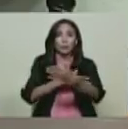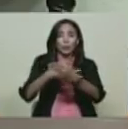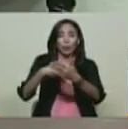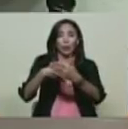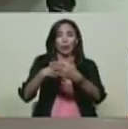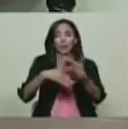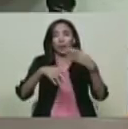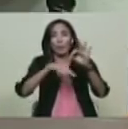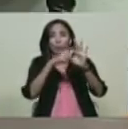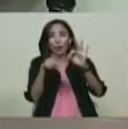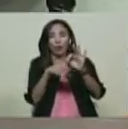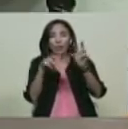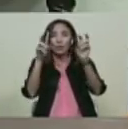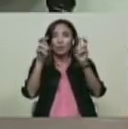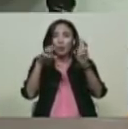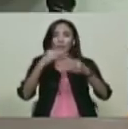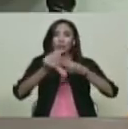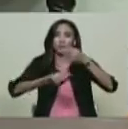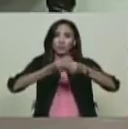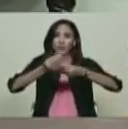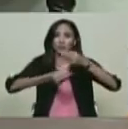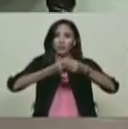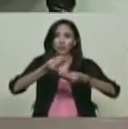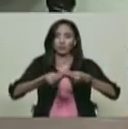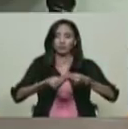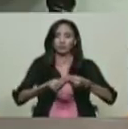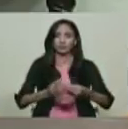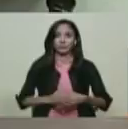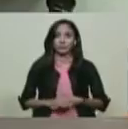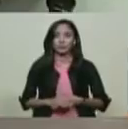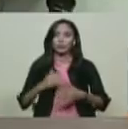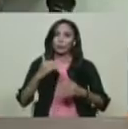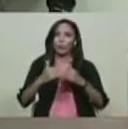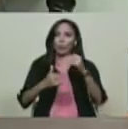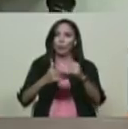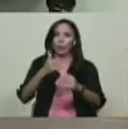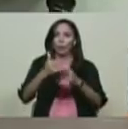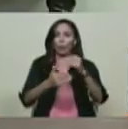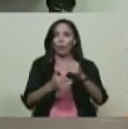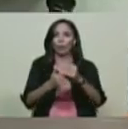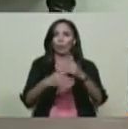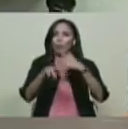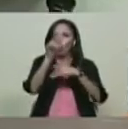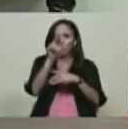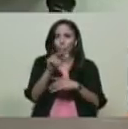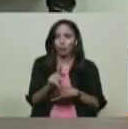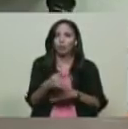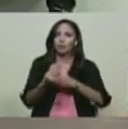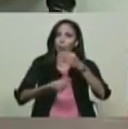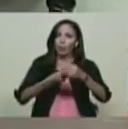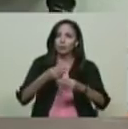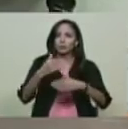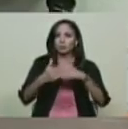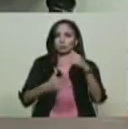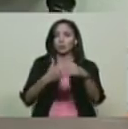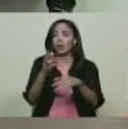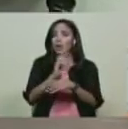petros que vamos nosotros a proceder en el transcurso de estos días a